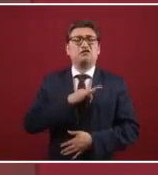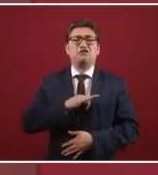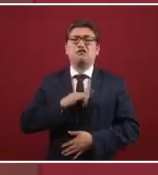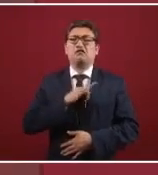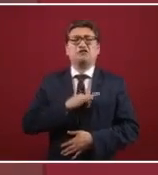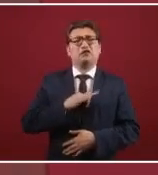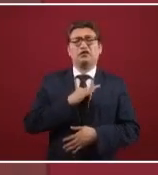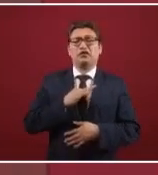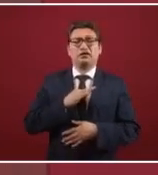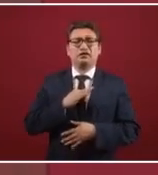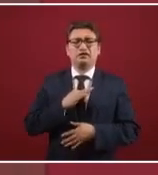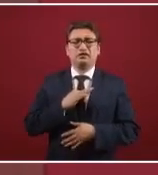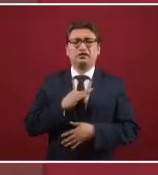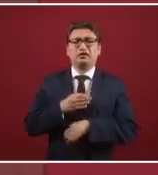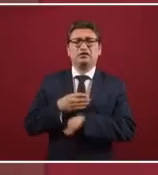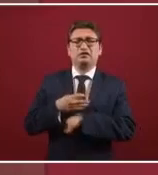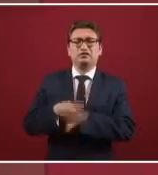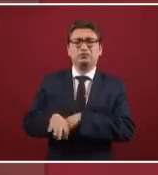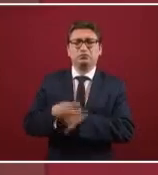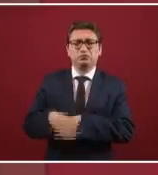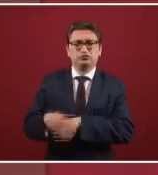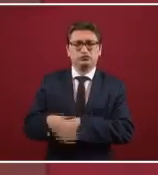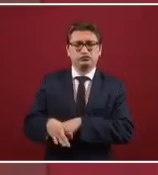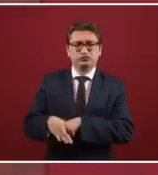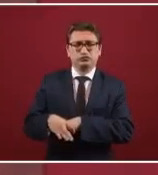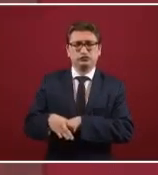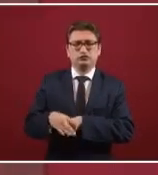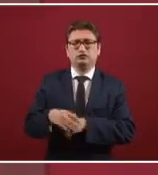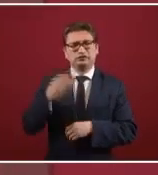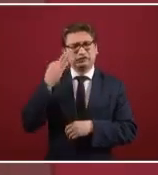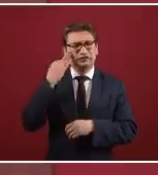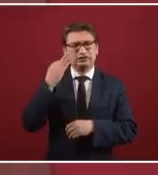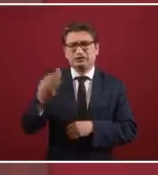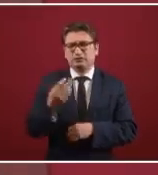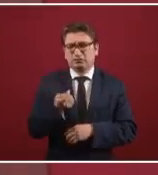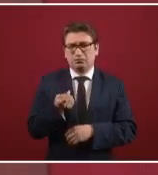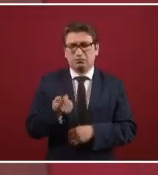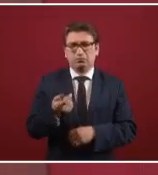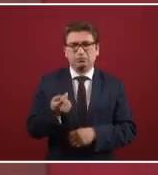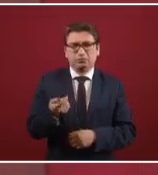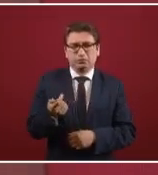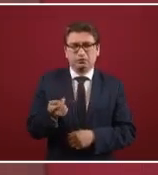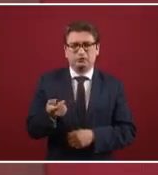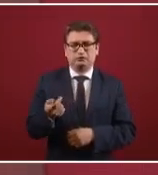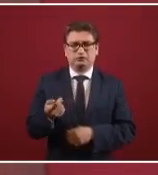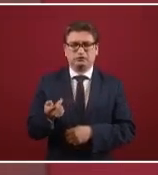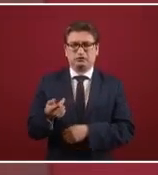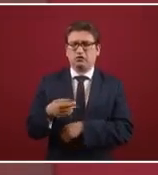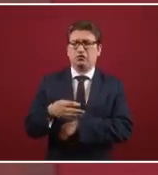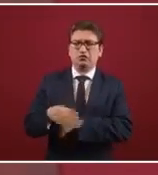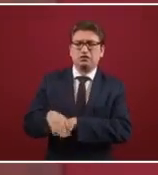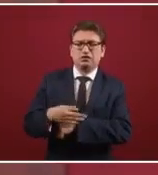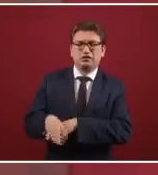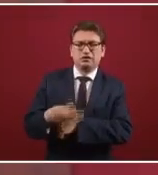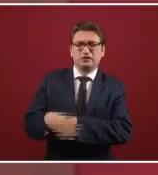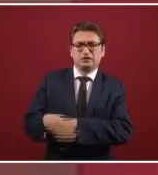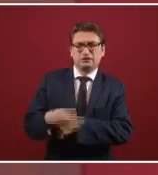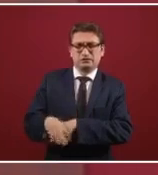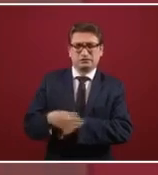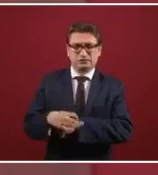que es efímera lo que no tarda lo que no es duradero lo que es